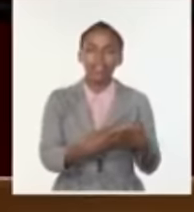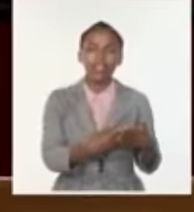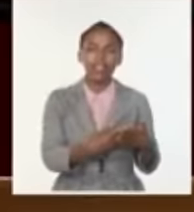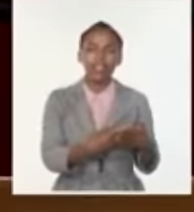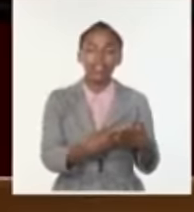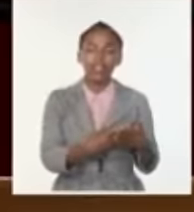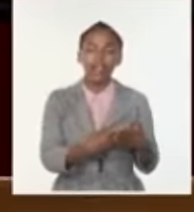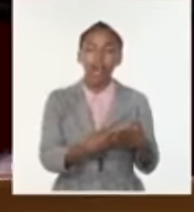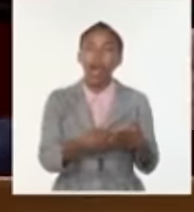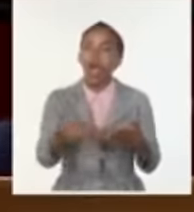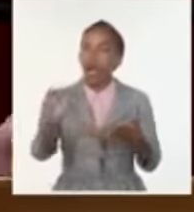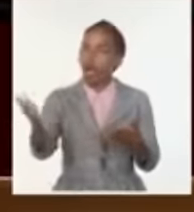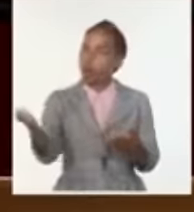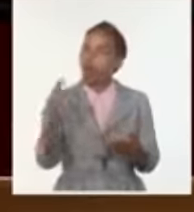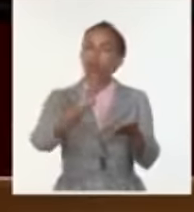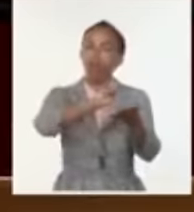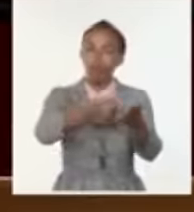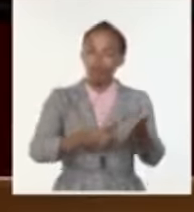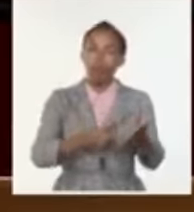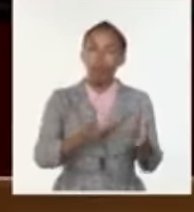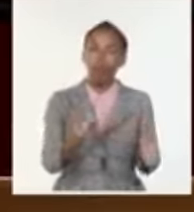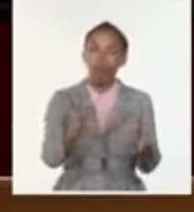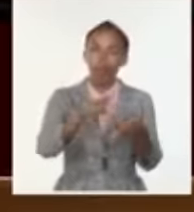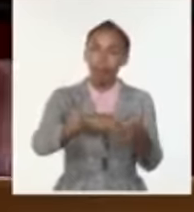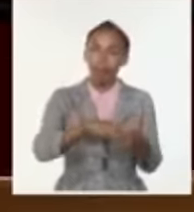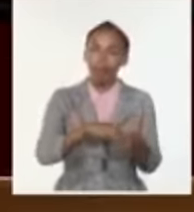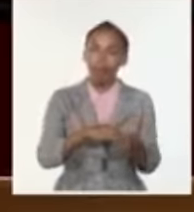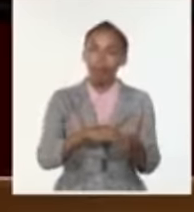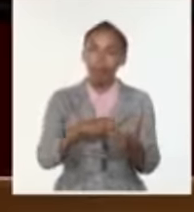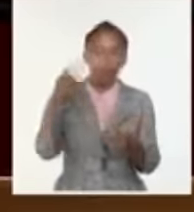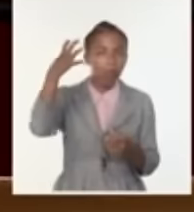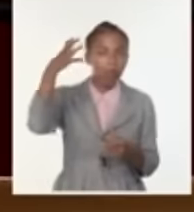a firmar con la MIPYME tal, vamos a firmar eso, y eso